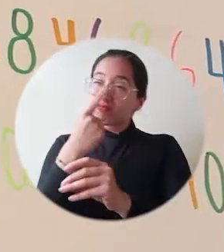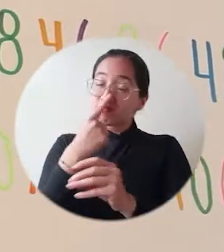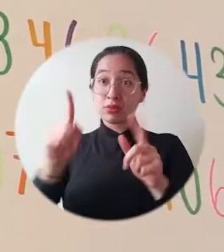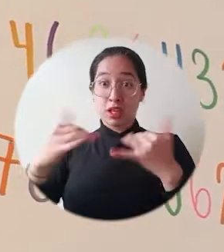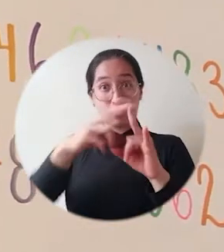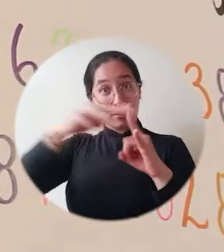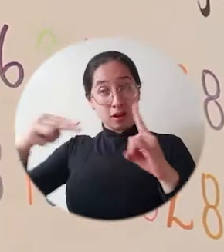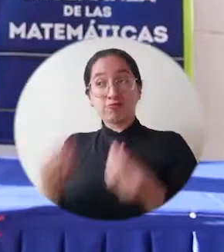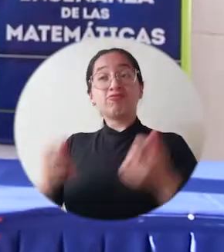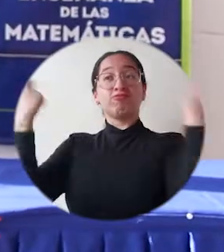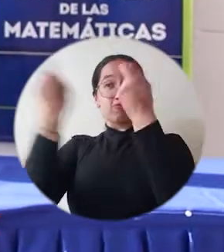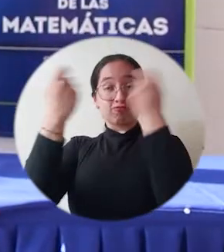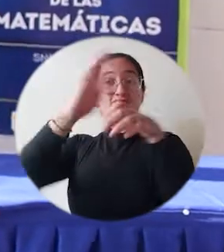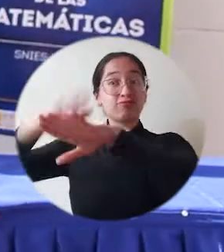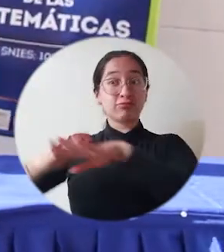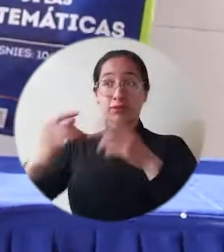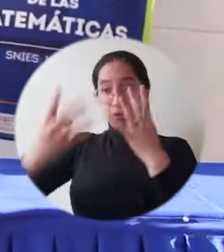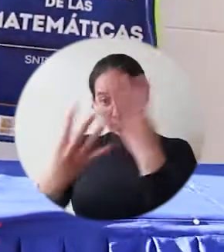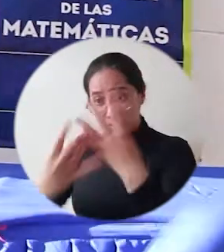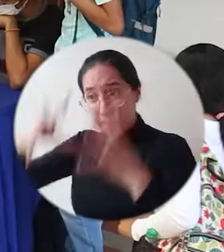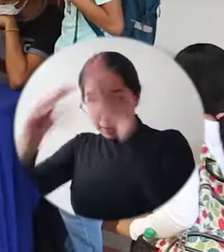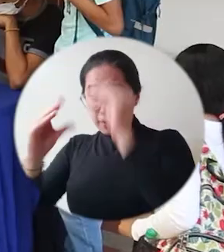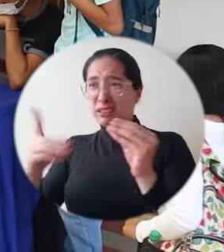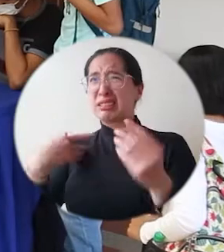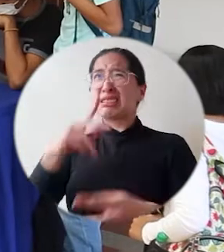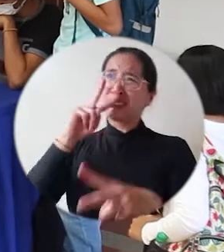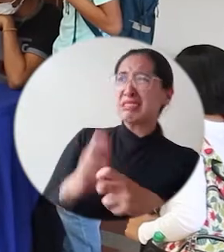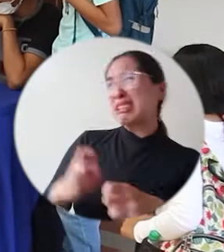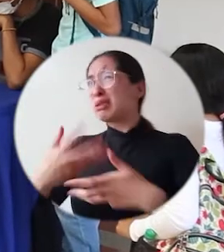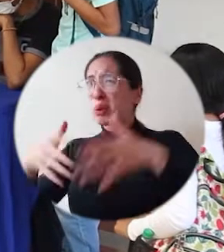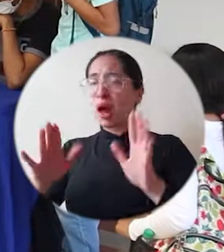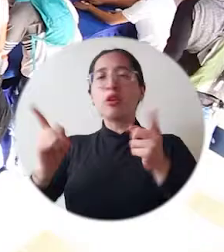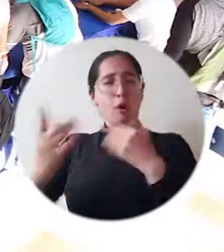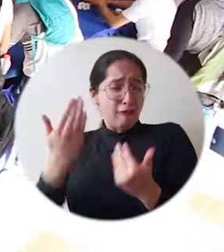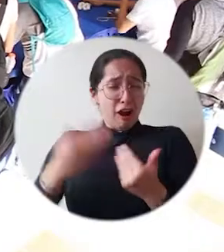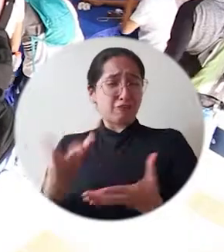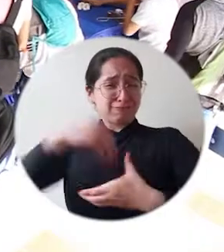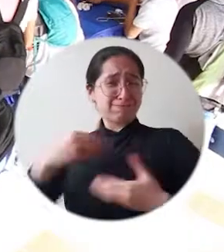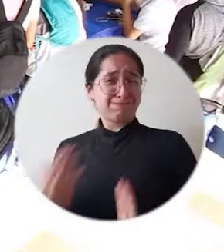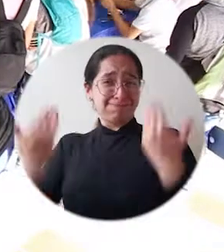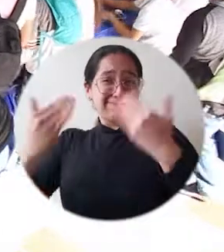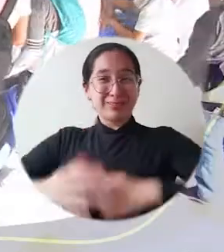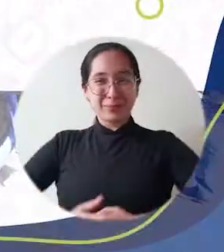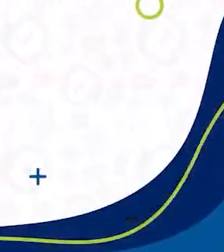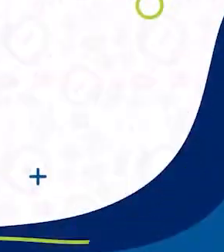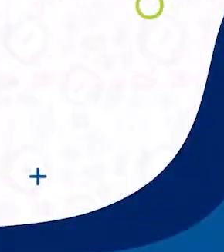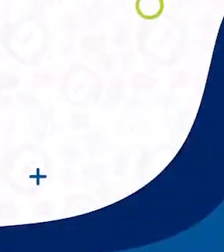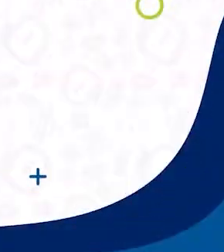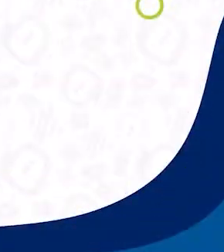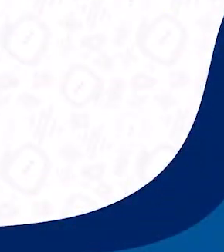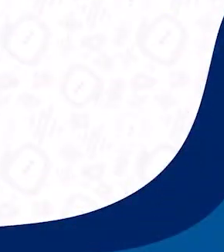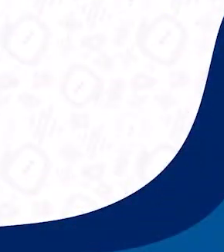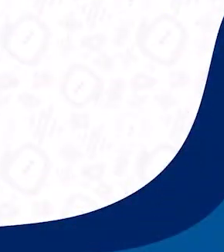números son para todos, Unimagdalena promueve nuevas formas para que la enseñanza y el aprendizaje de las matemáticas sean cada vez más amenas.